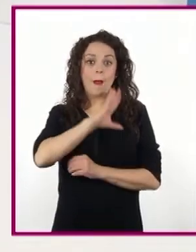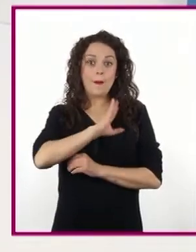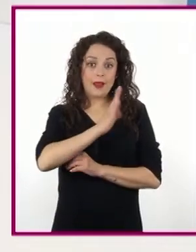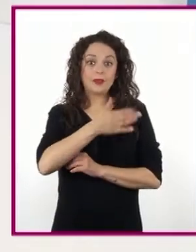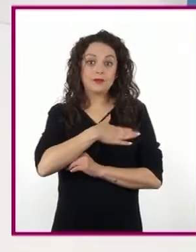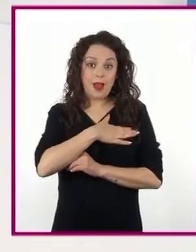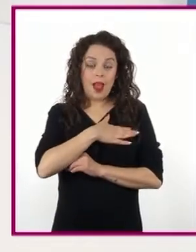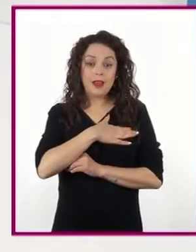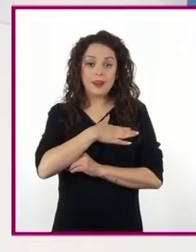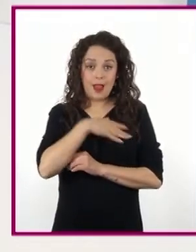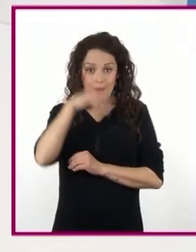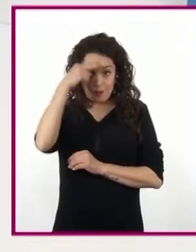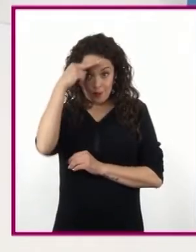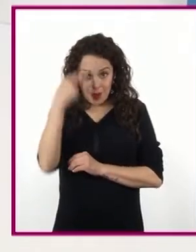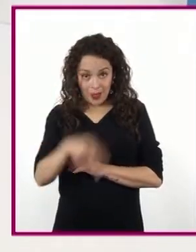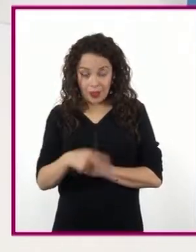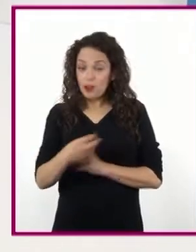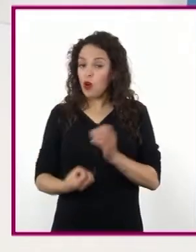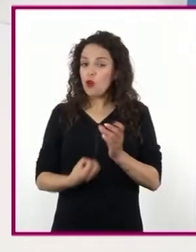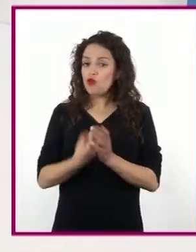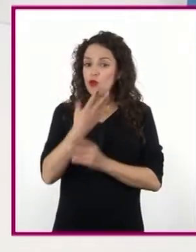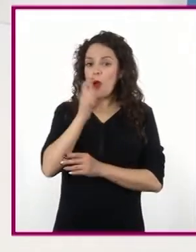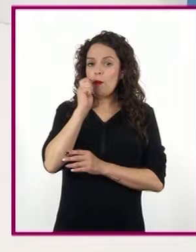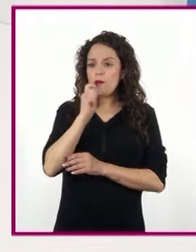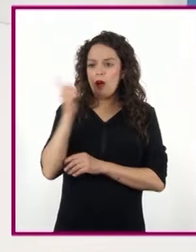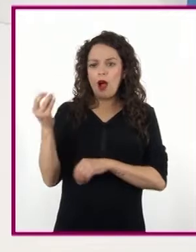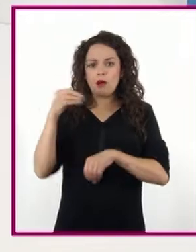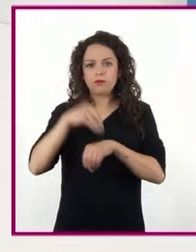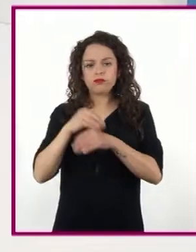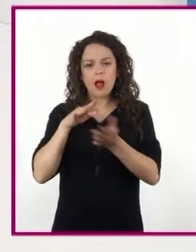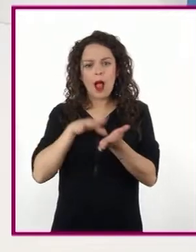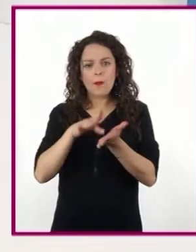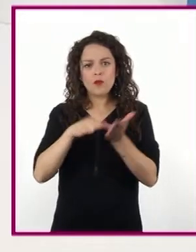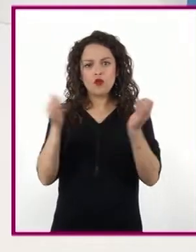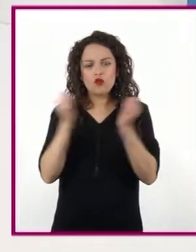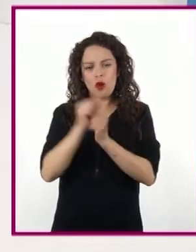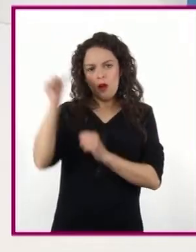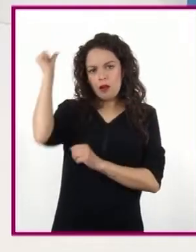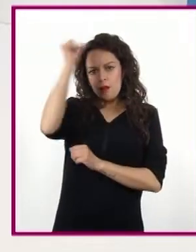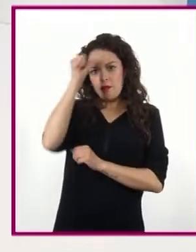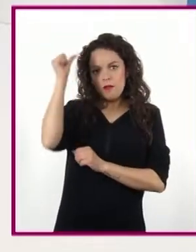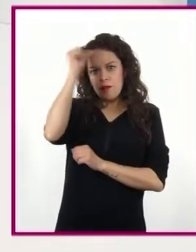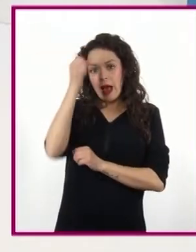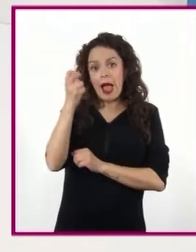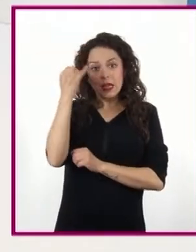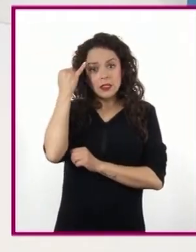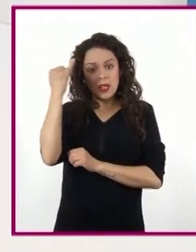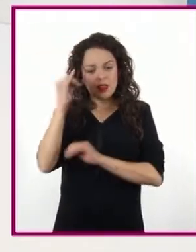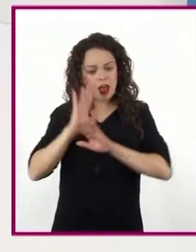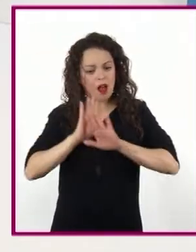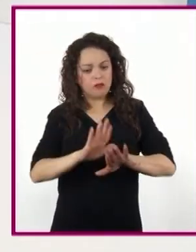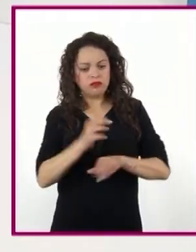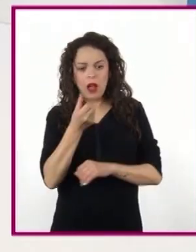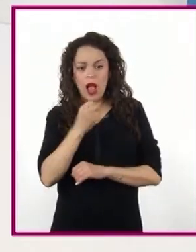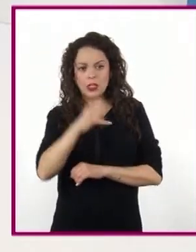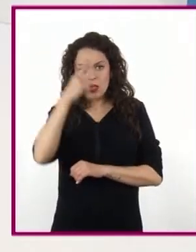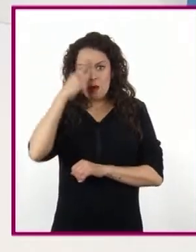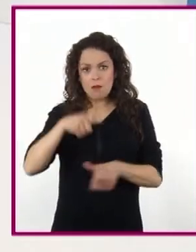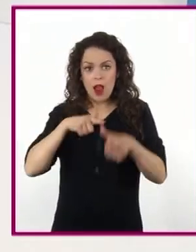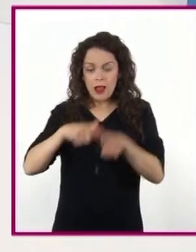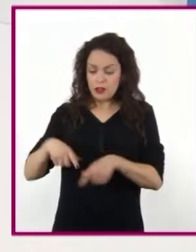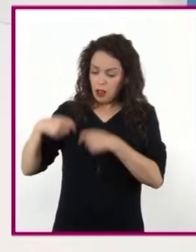mano de las mentes de los frailes fue que estas ideas llegaron para quedarse y propagarse hacia las siguientes